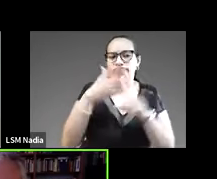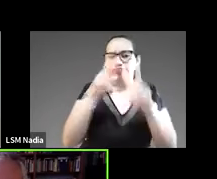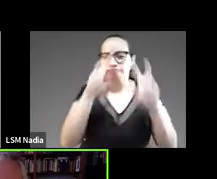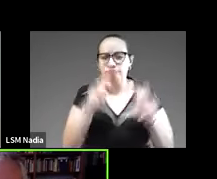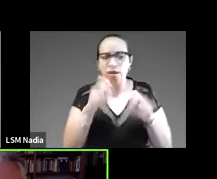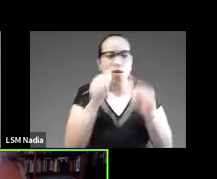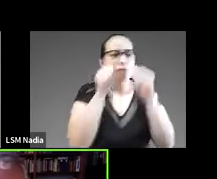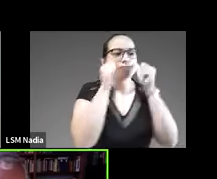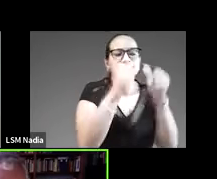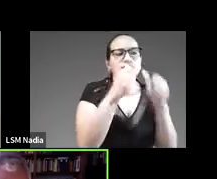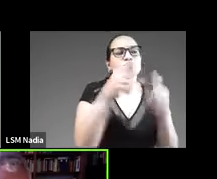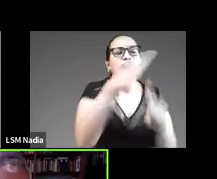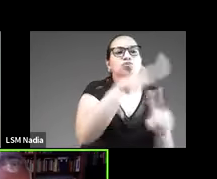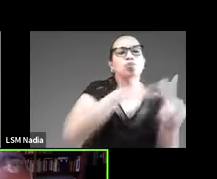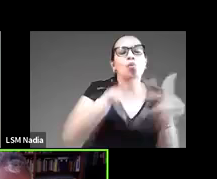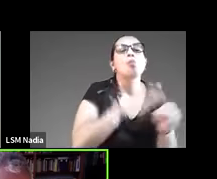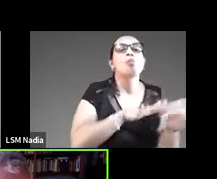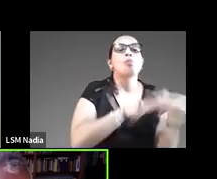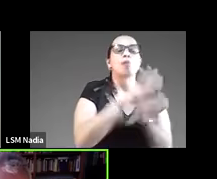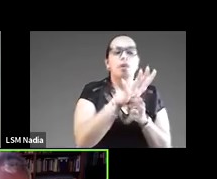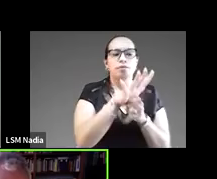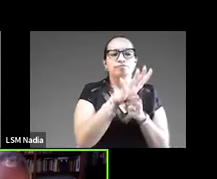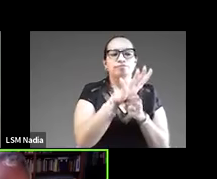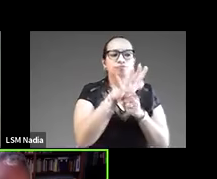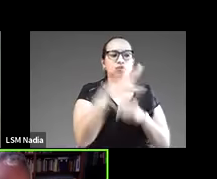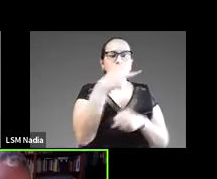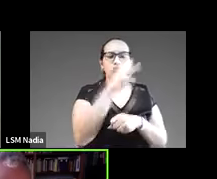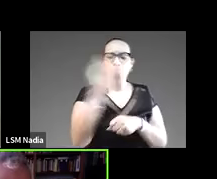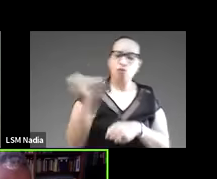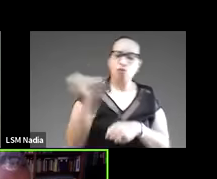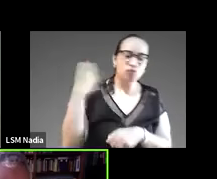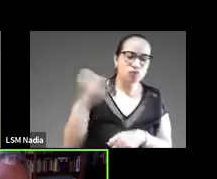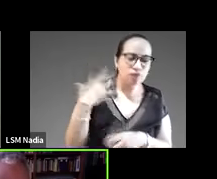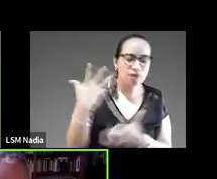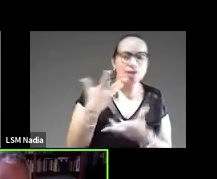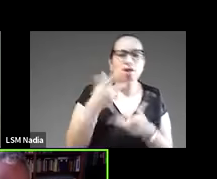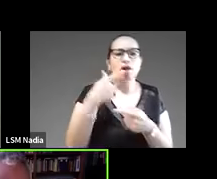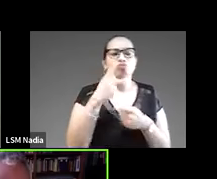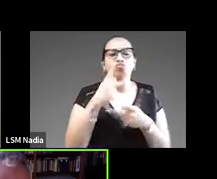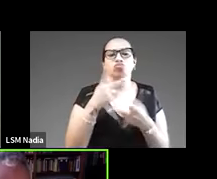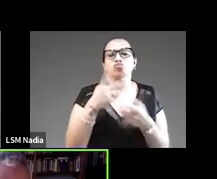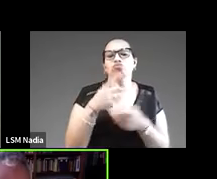en términos de sus conferencias, de sus coloquios,